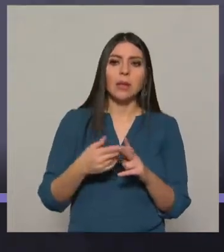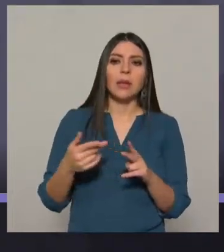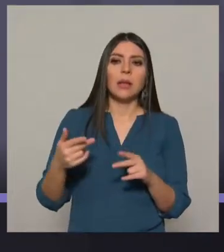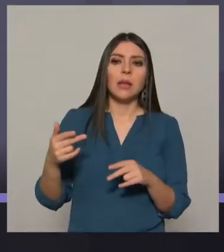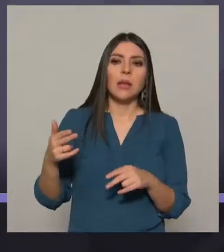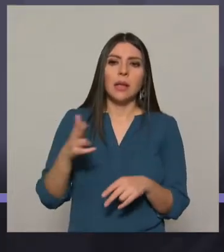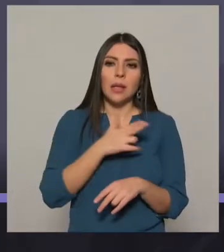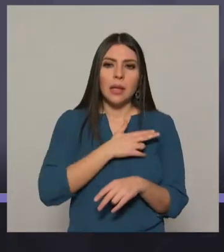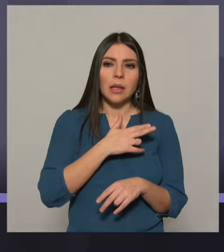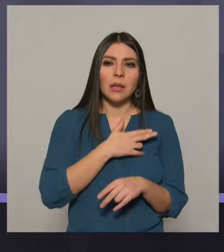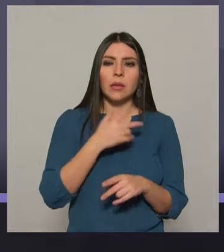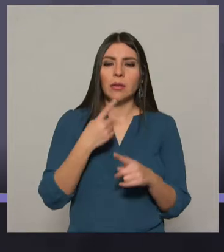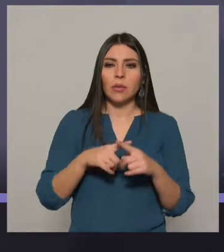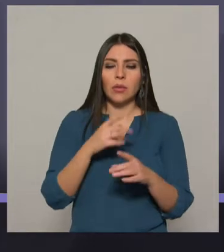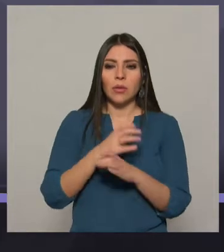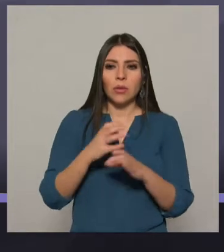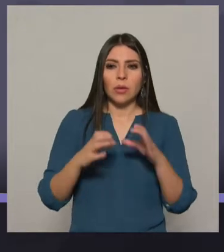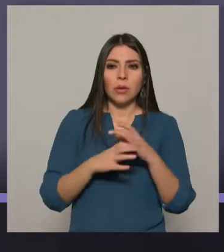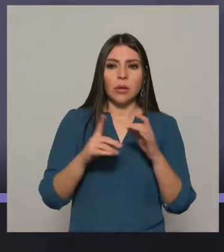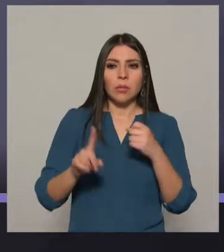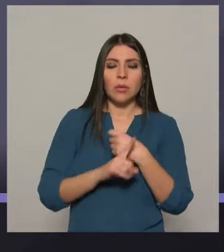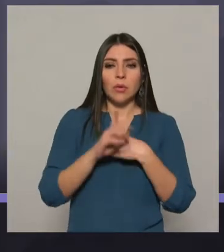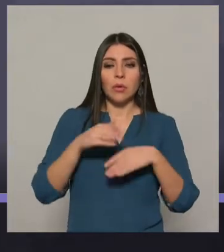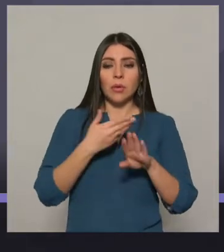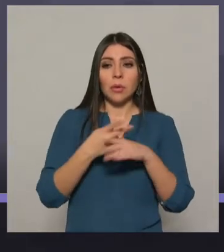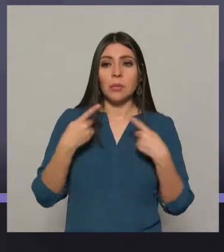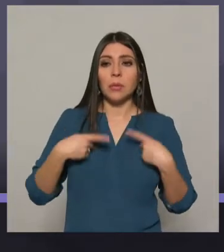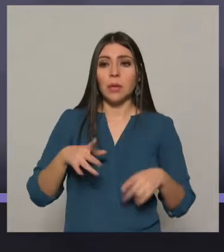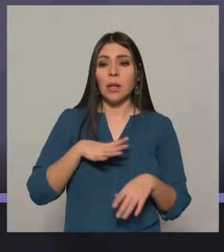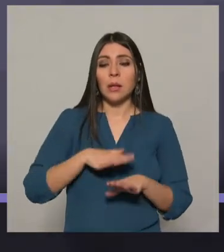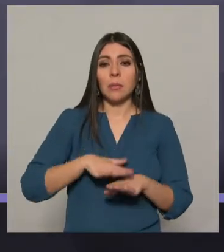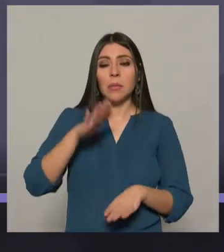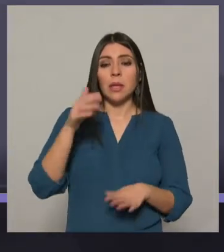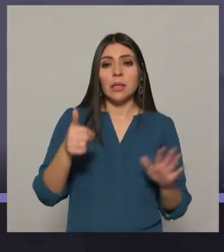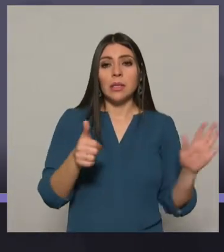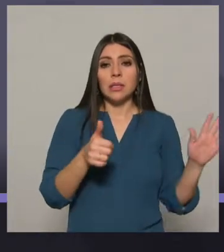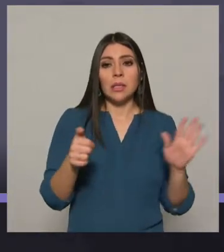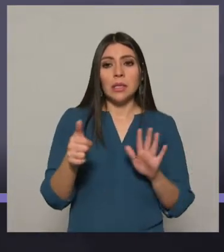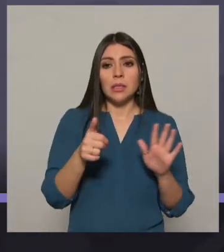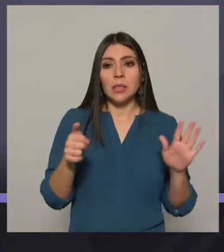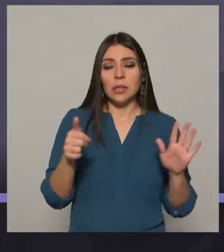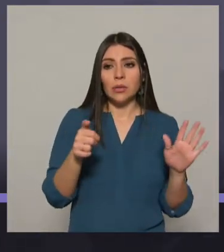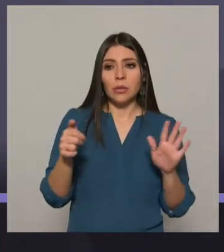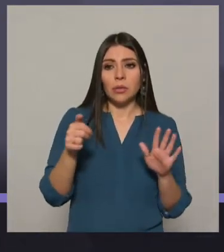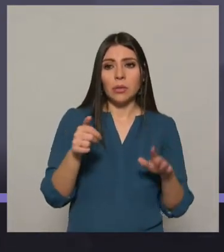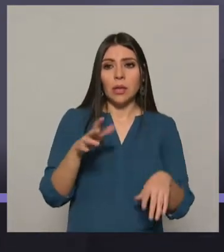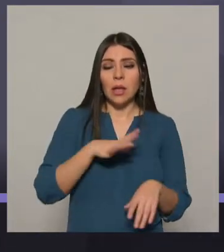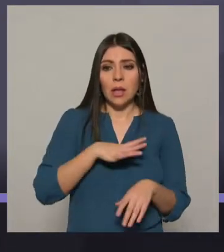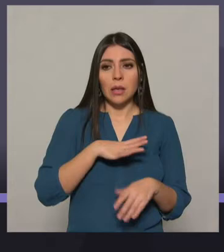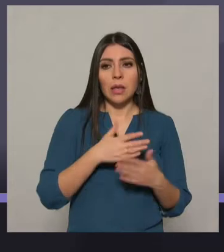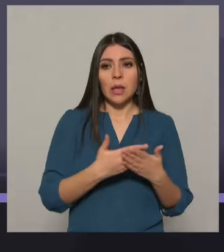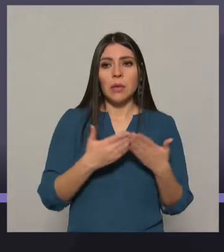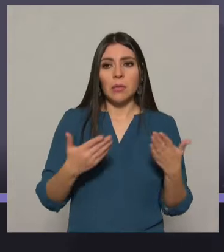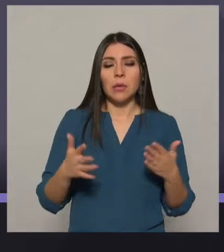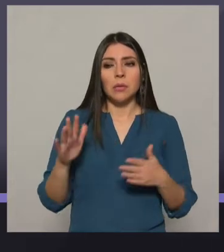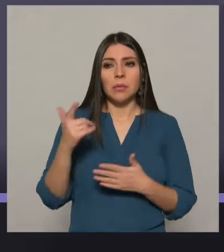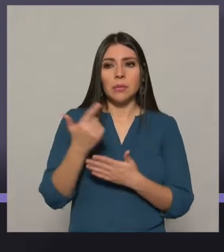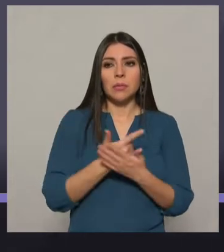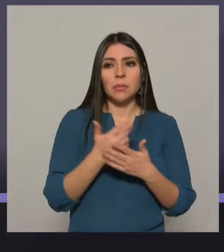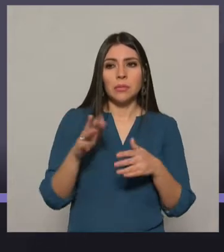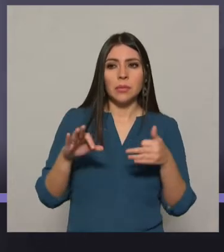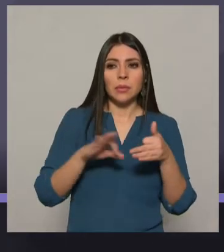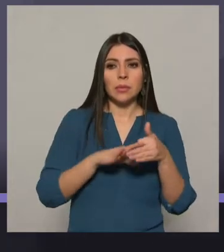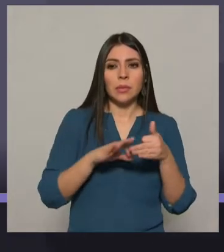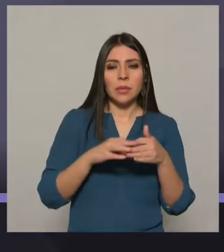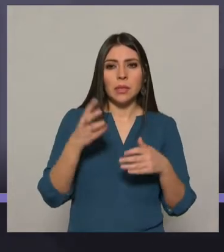que tiene que ver con lo que afecta directo a la población, tenía más de 600 delitos que se cometían. Hoy tienen una estadística cercana a